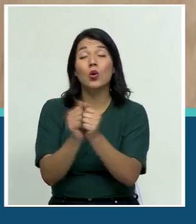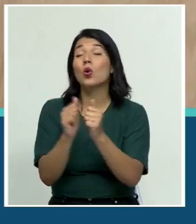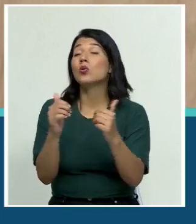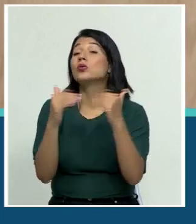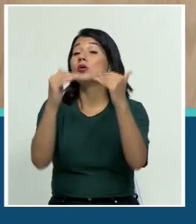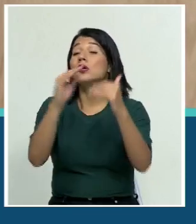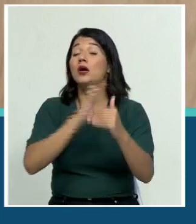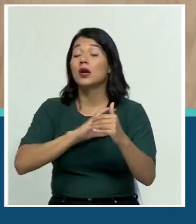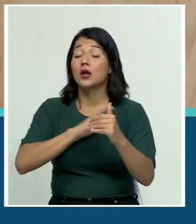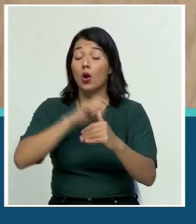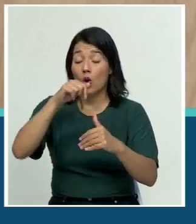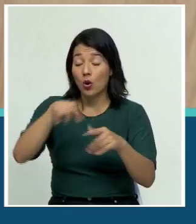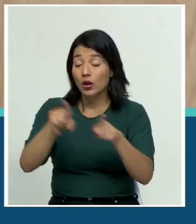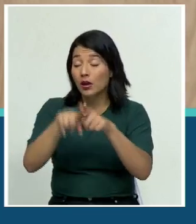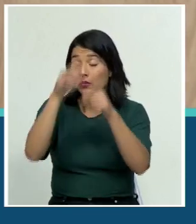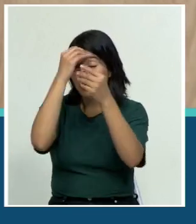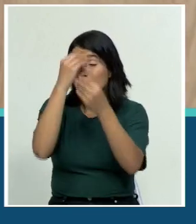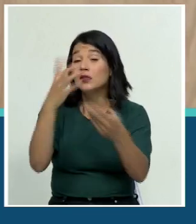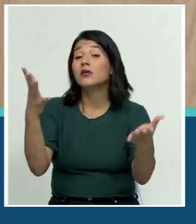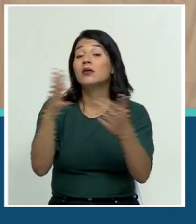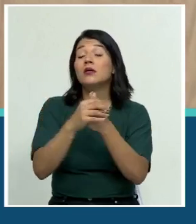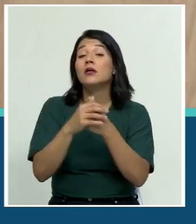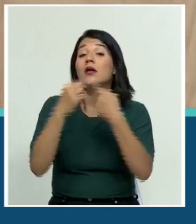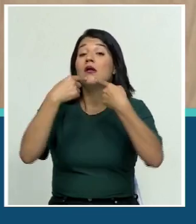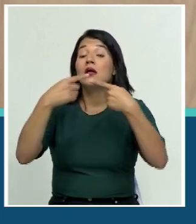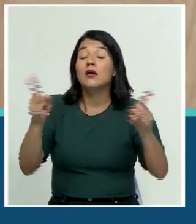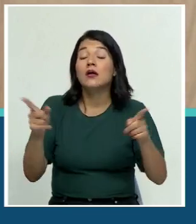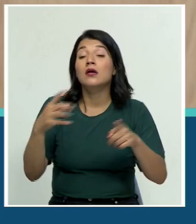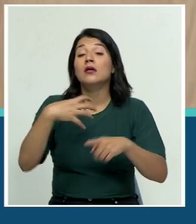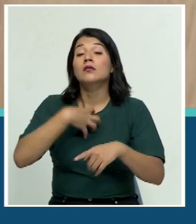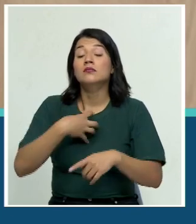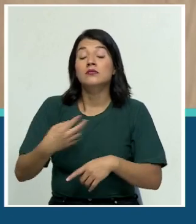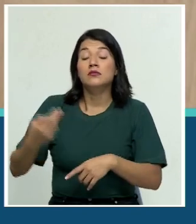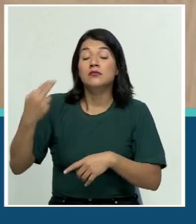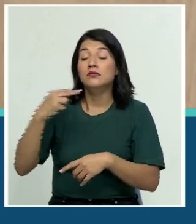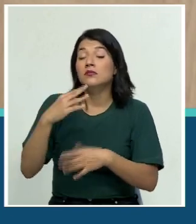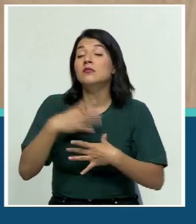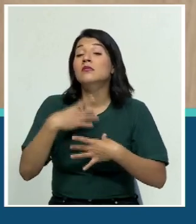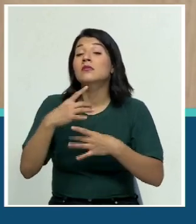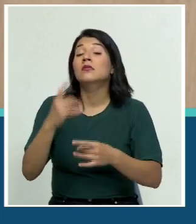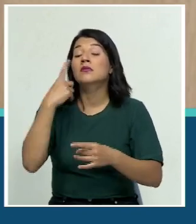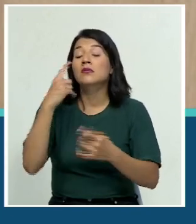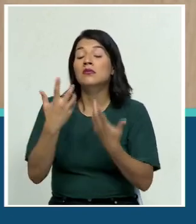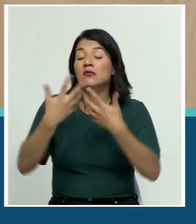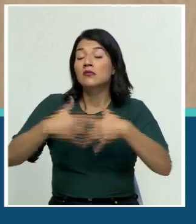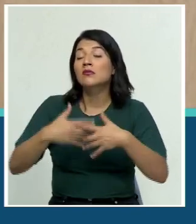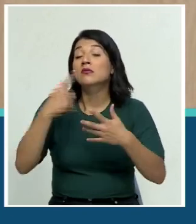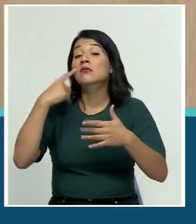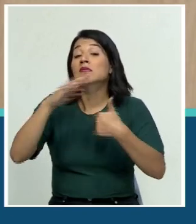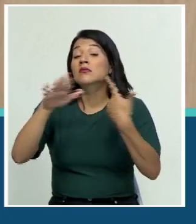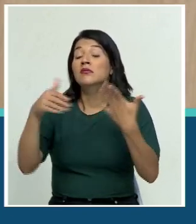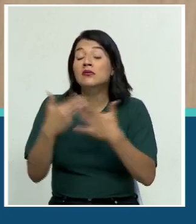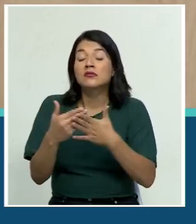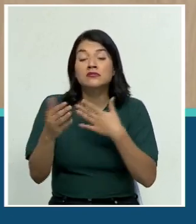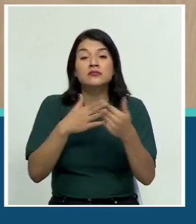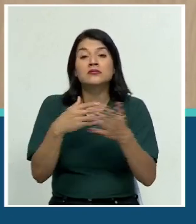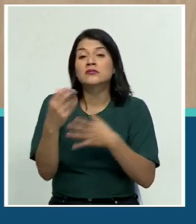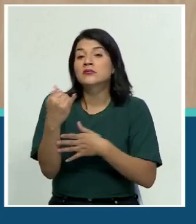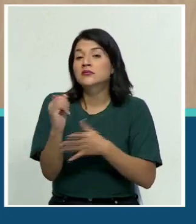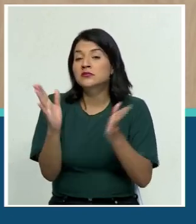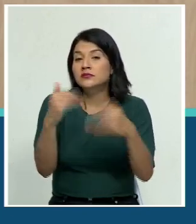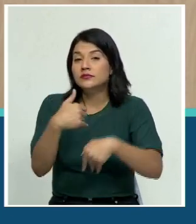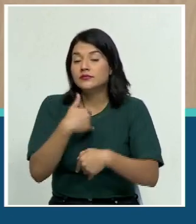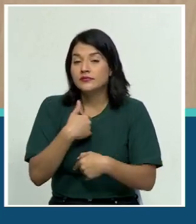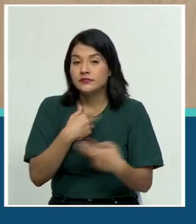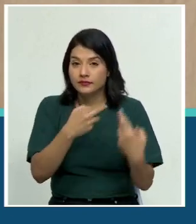haciendo pública su declaración de patrimonio e intereses empresariales, para que toda la ciudadanía, aunque no tenemos la obligación de hacerlo, pueda conocer cuál es